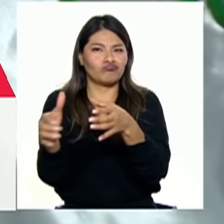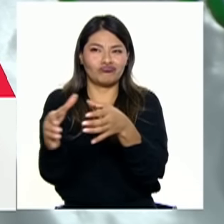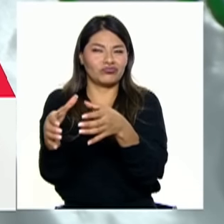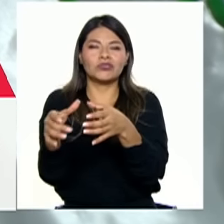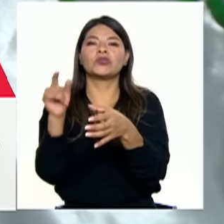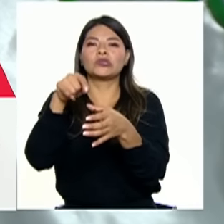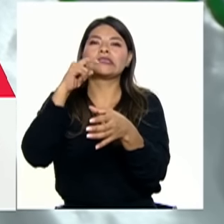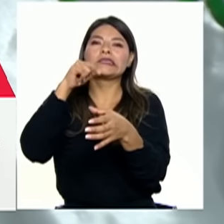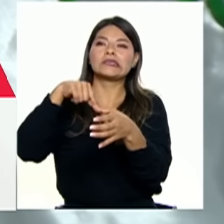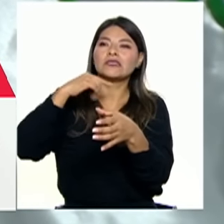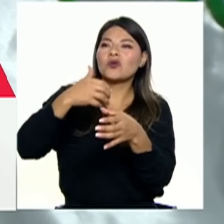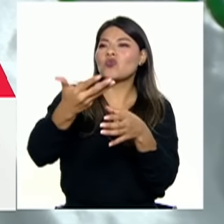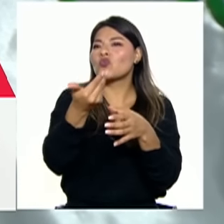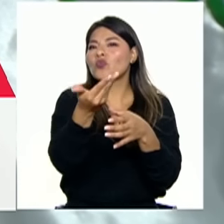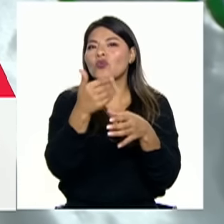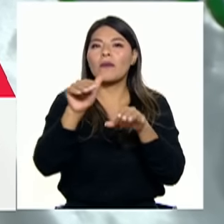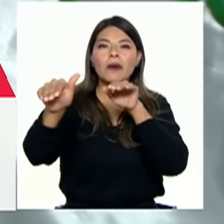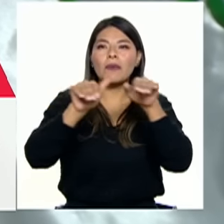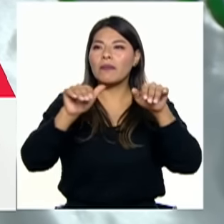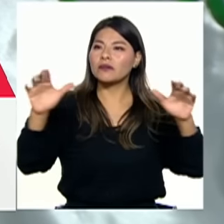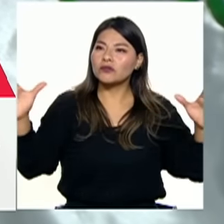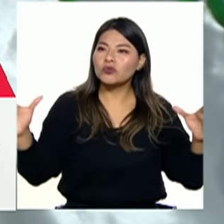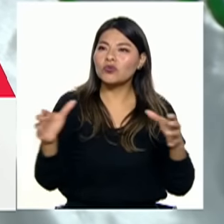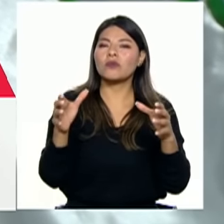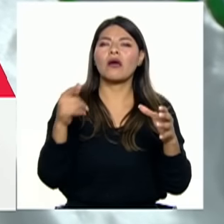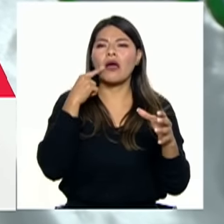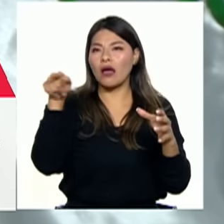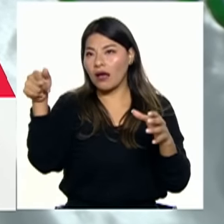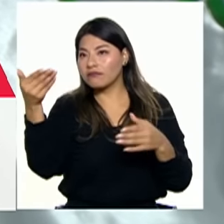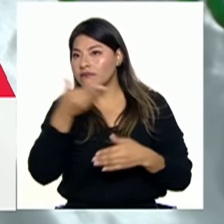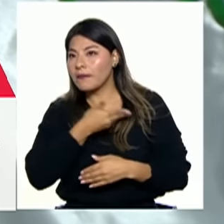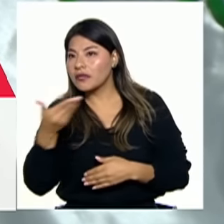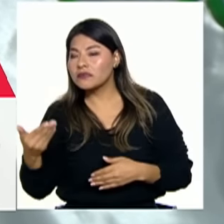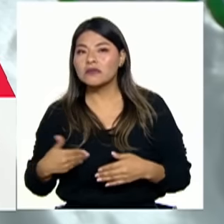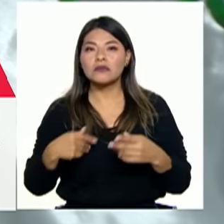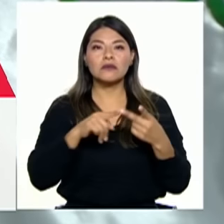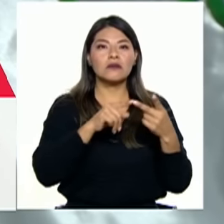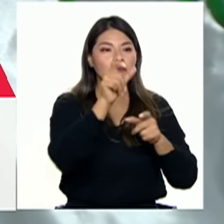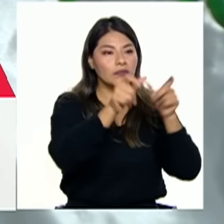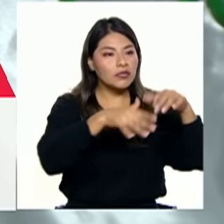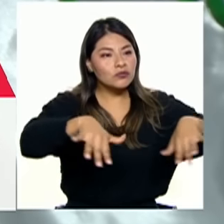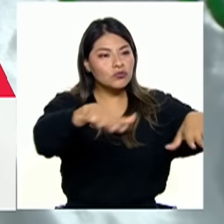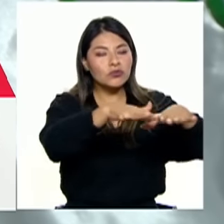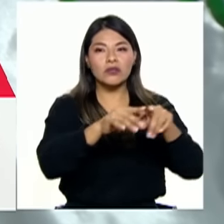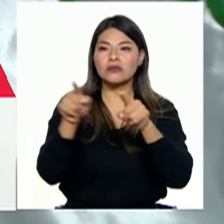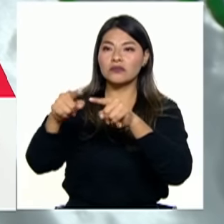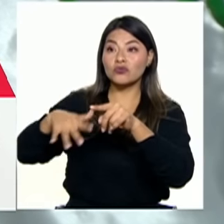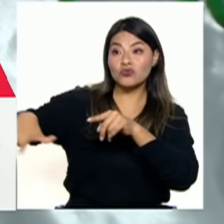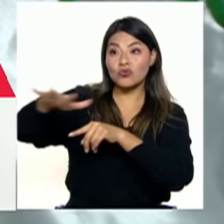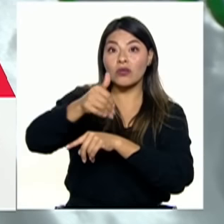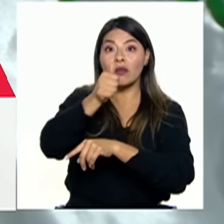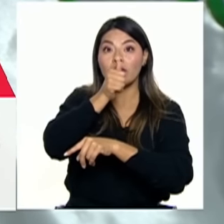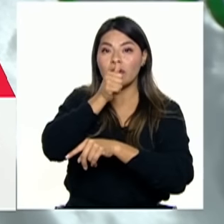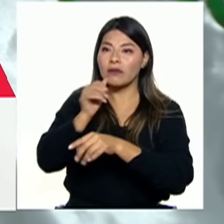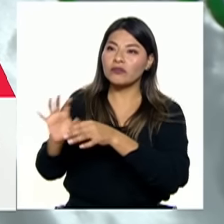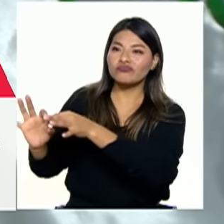un trabajo conjunto entre el Estado, la sociedad civil y el sector